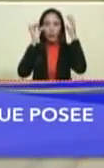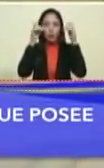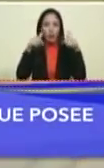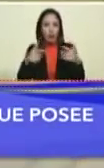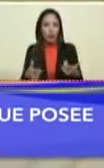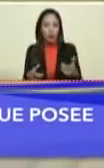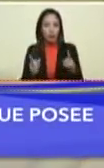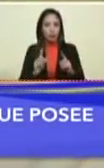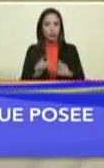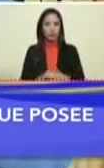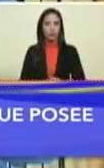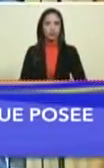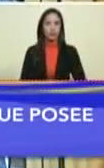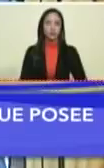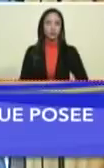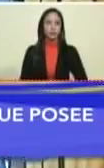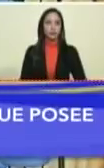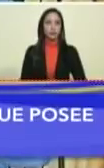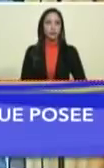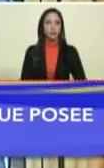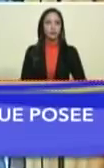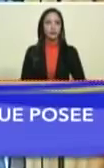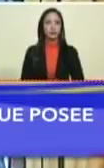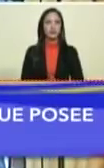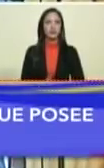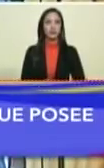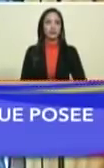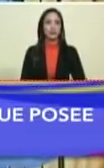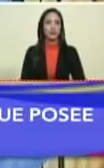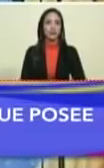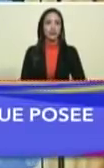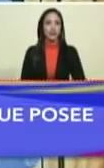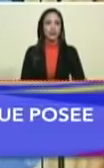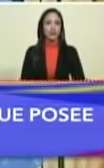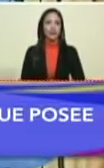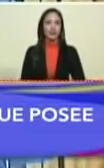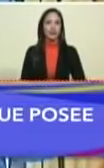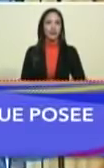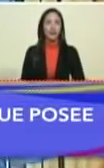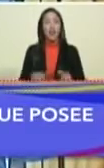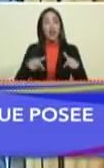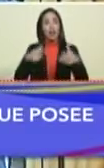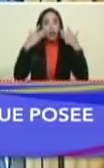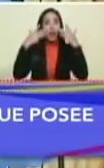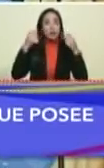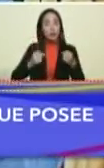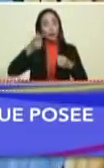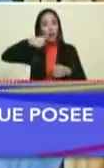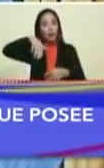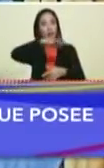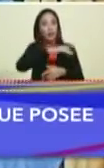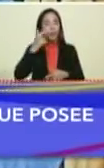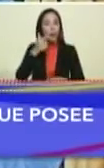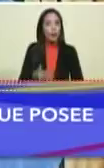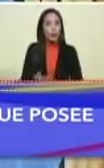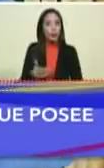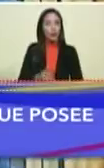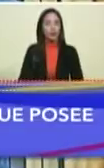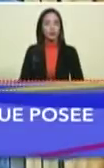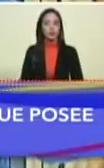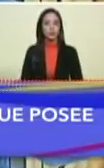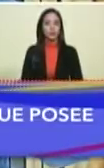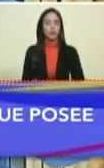no hay apuro. Aquí hay un solo objetivo, el bienestar de ustedes, compatriotas. La seguridad de Venezuela.